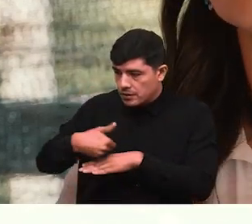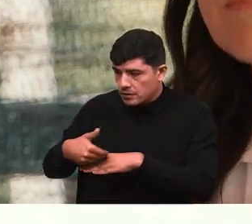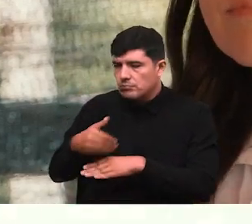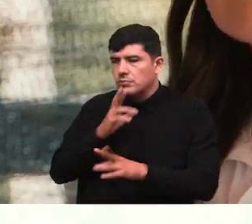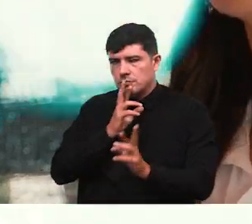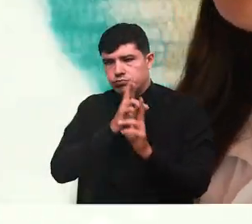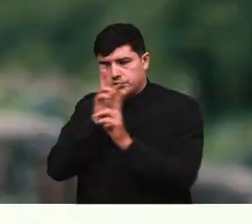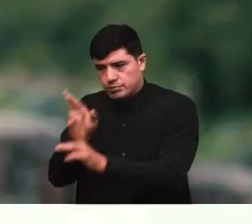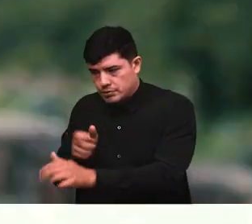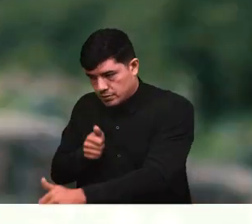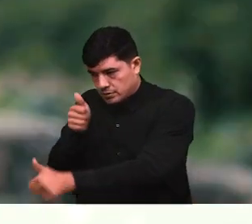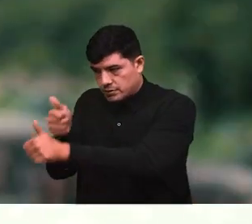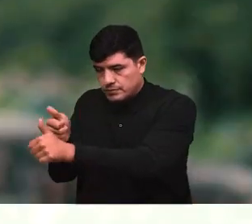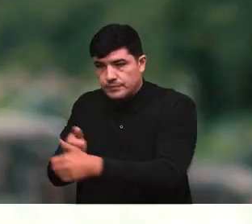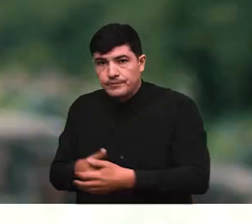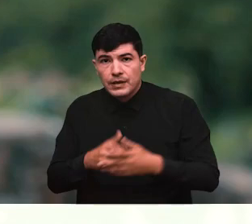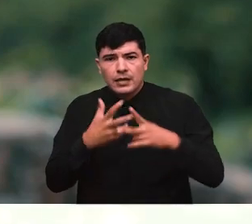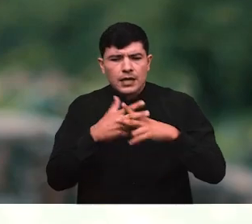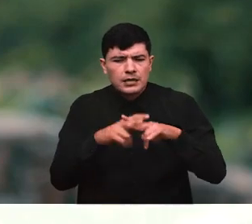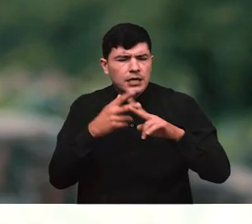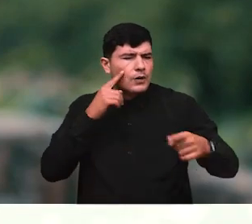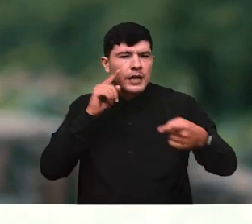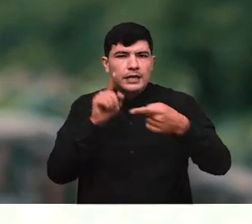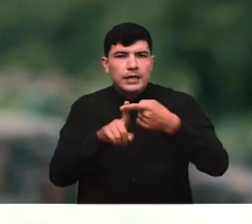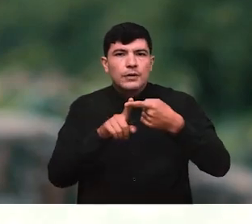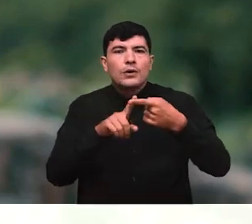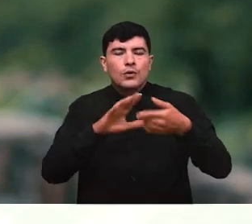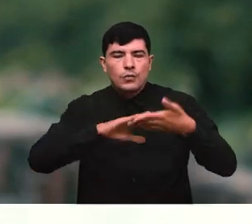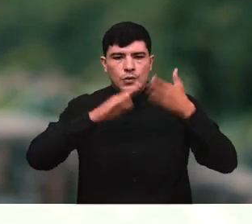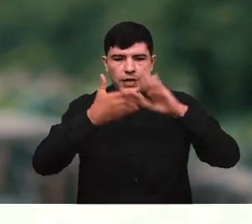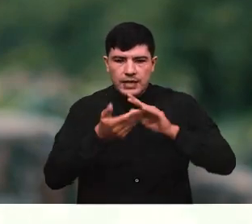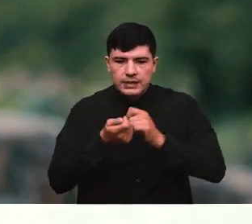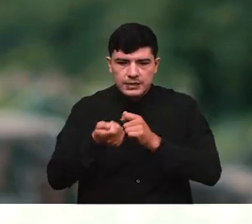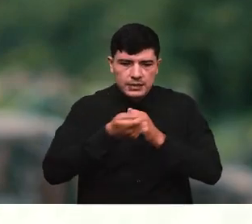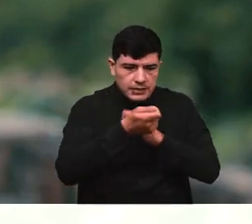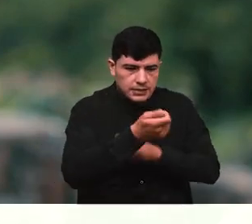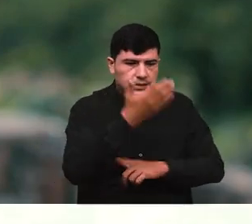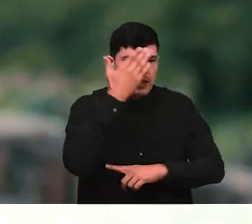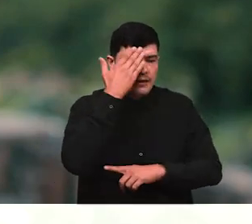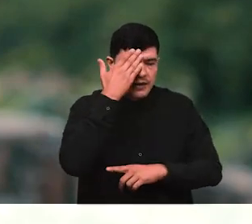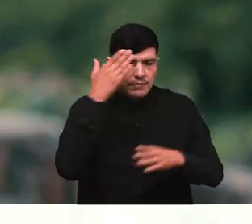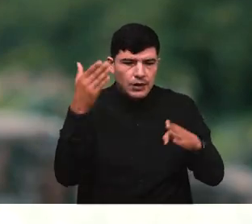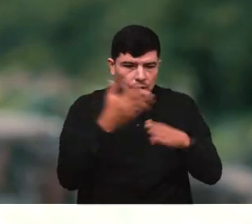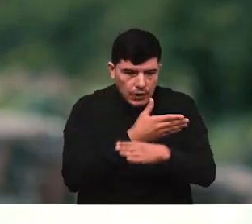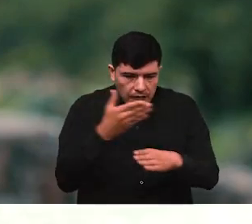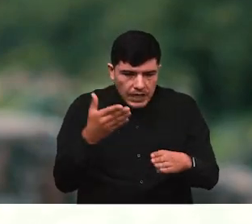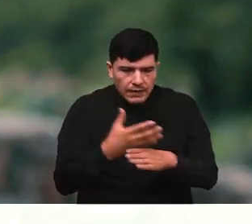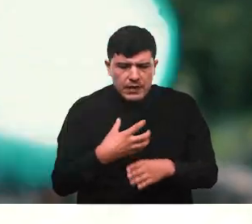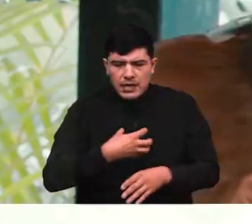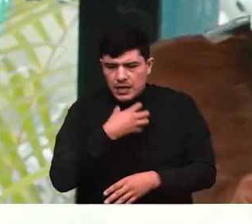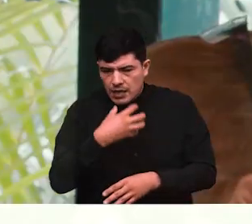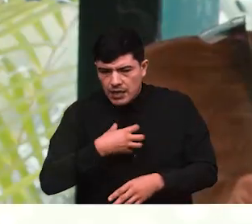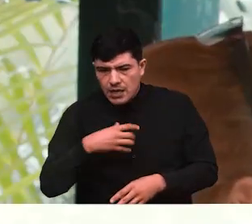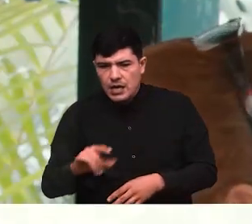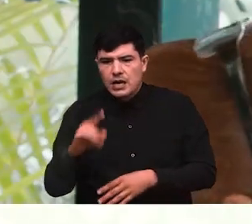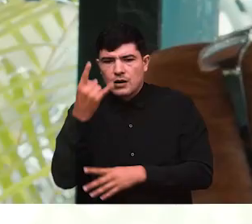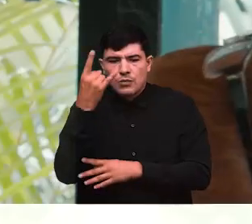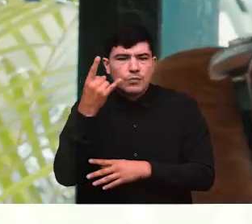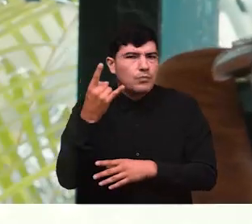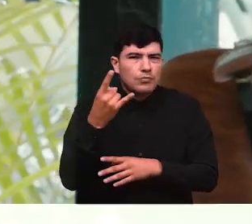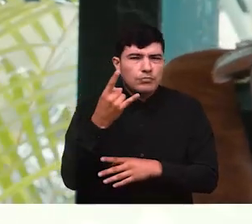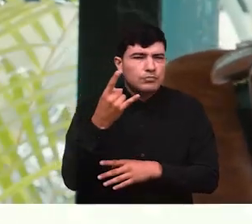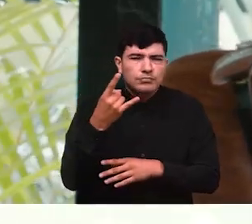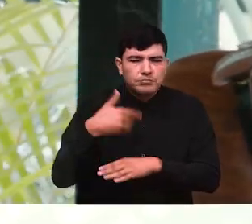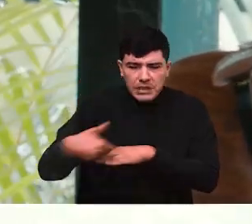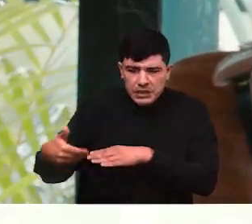buscan tener un acercamiento más profundo con las comunidades, saber sus problemáticas, los PQRs que tienen, si tienen alguna solicitud y de alguna manera atender ese